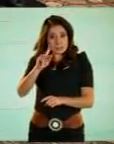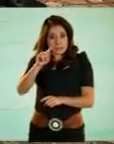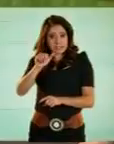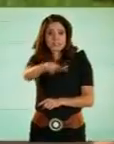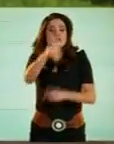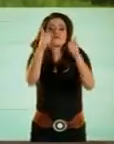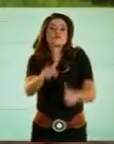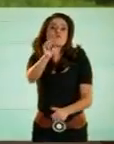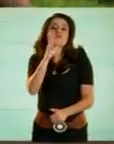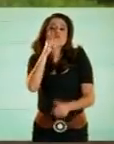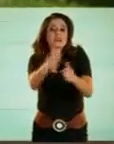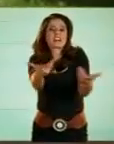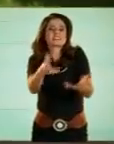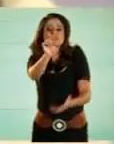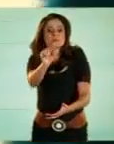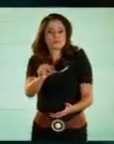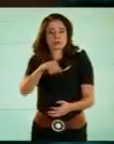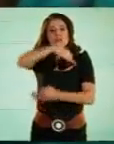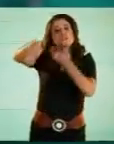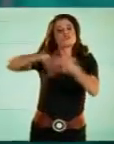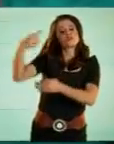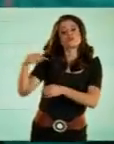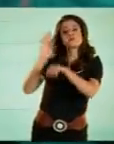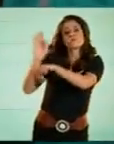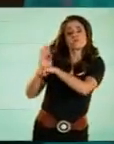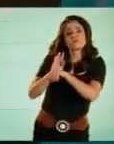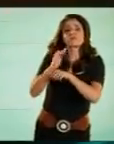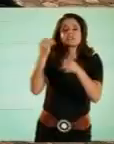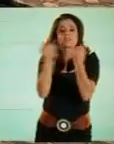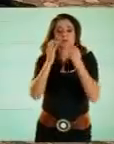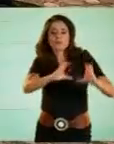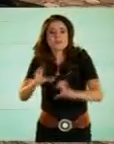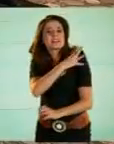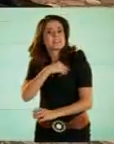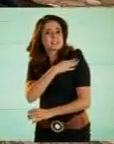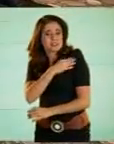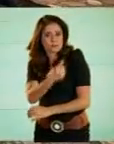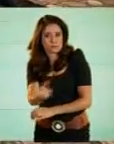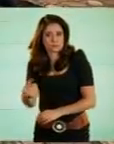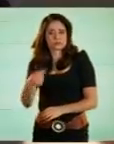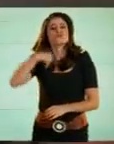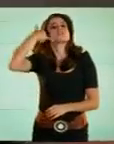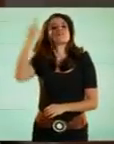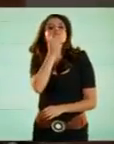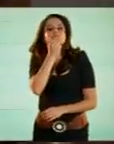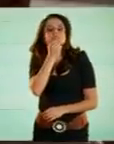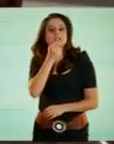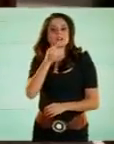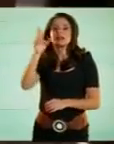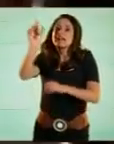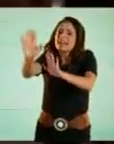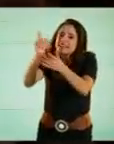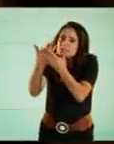hacer eso, lo que sea que hagas. Aquí nos cuidamos entre todos y cuidamos a nuestros hijos. Voy a llamar a la policía. ¿Por qué no dejamos